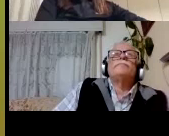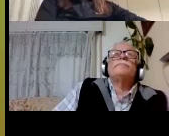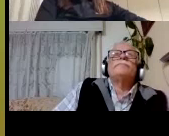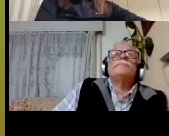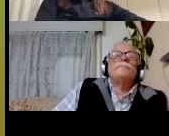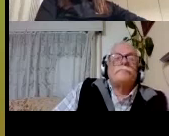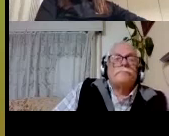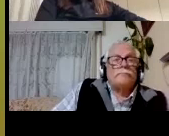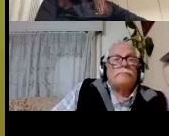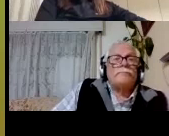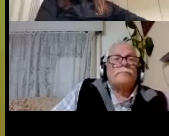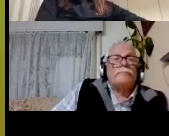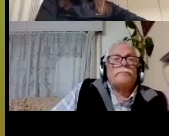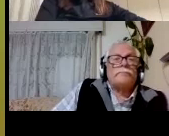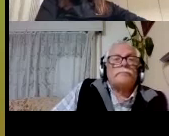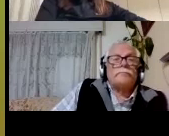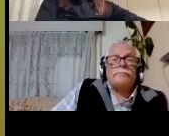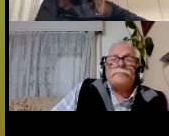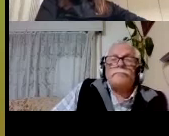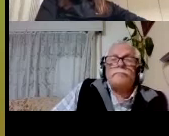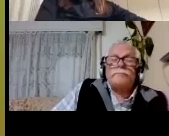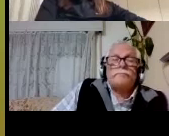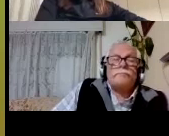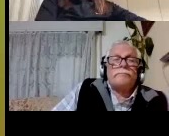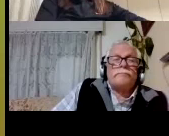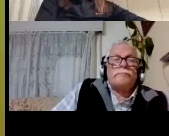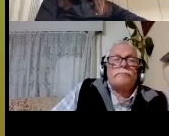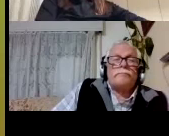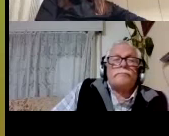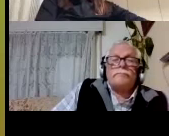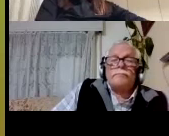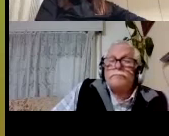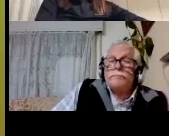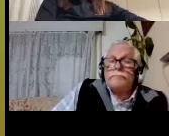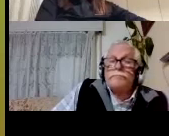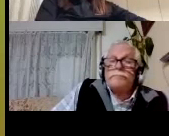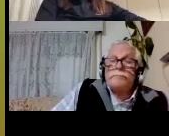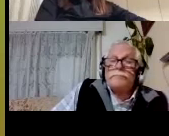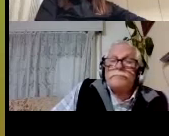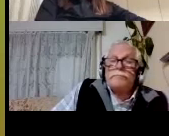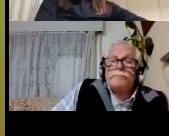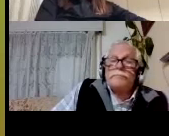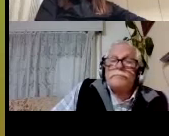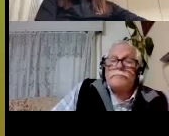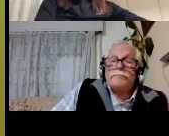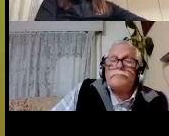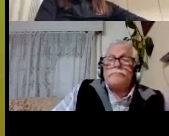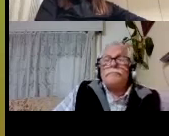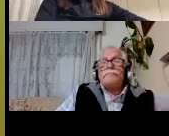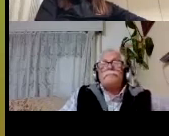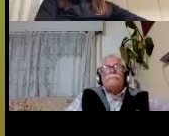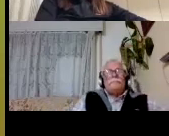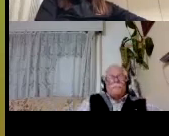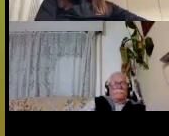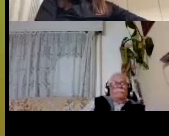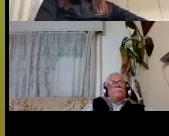hicimos 178 kilómetros de recorrido para para ir al lugar de avistamiento ya sabes